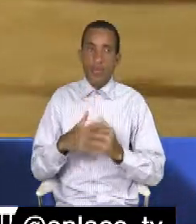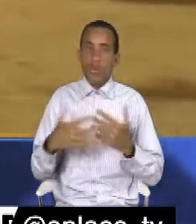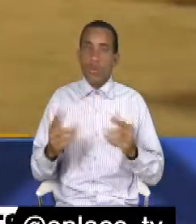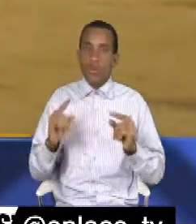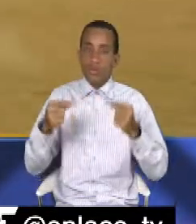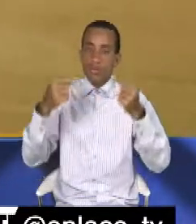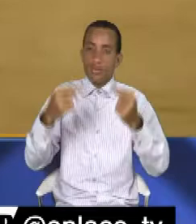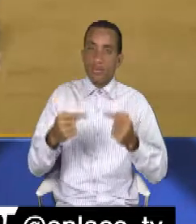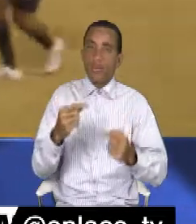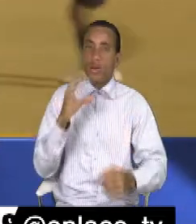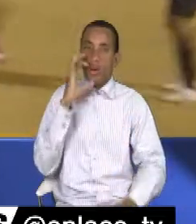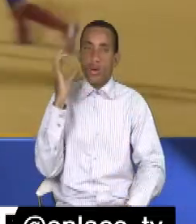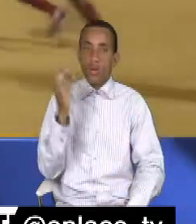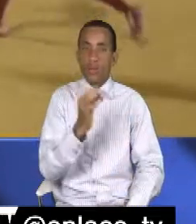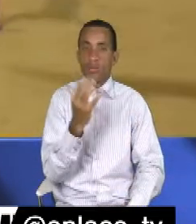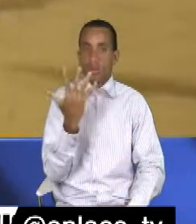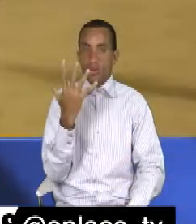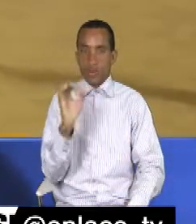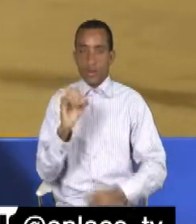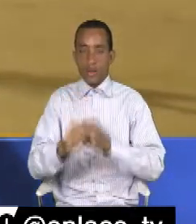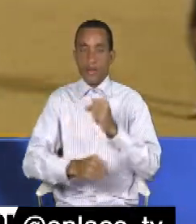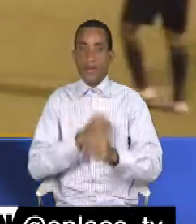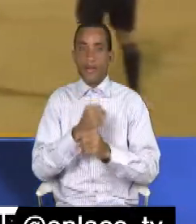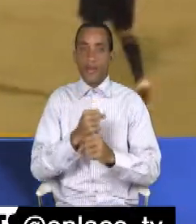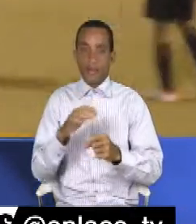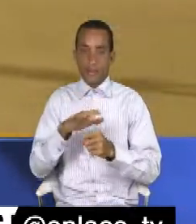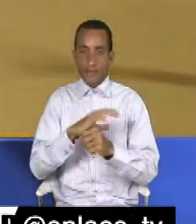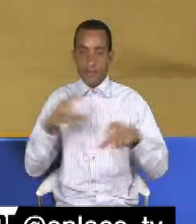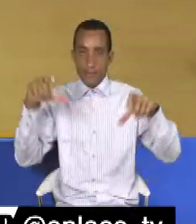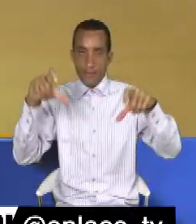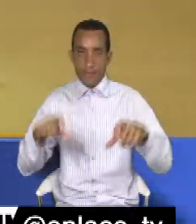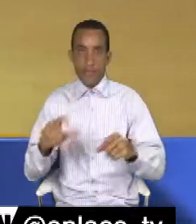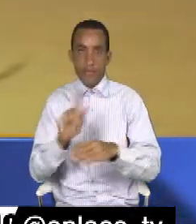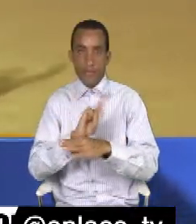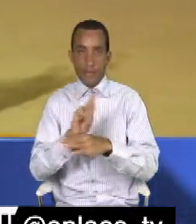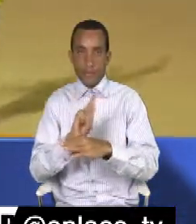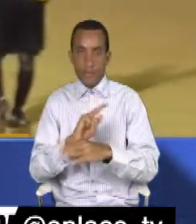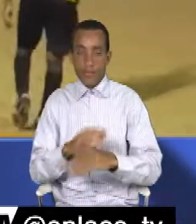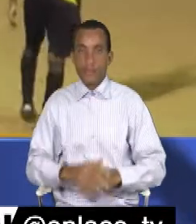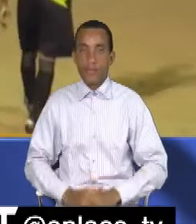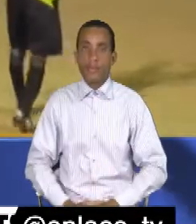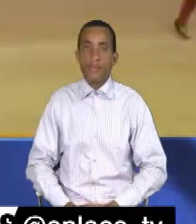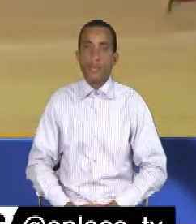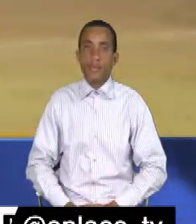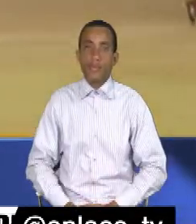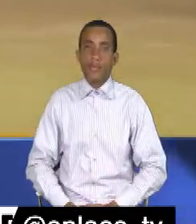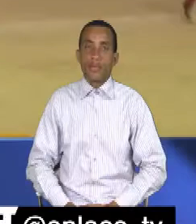mayores de 50 años que se juega en la cancha de fútbol del barrio La Floresta.